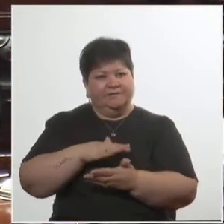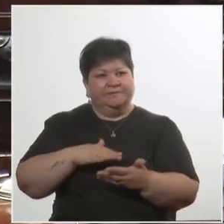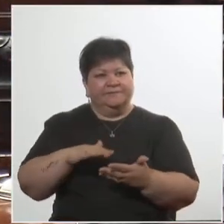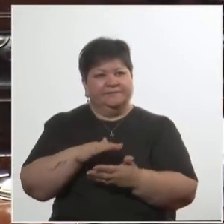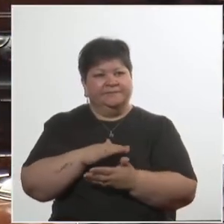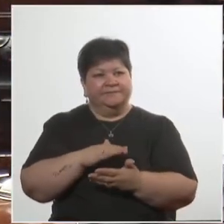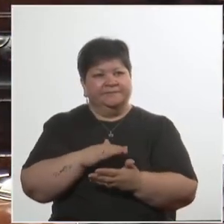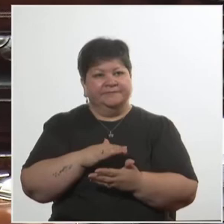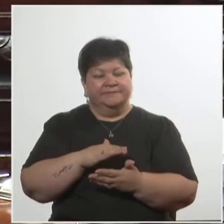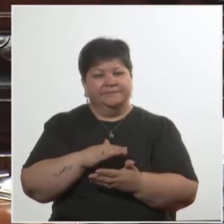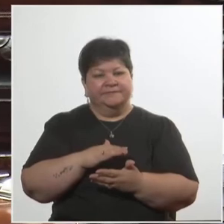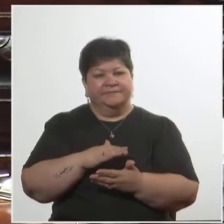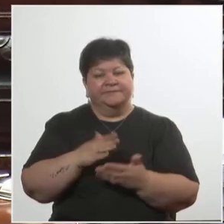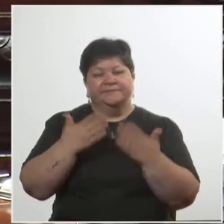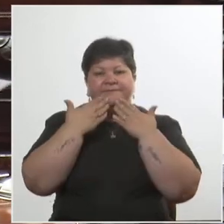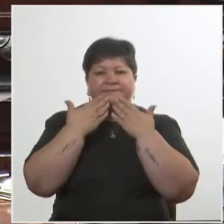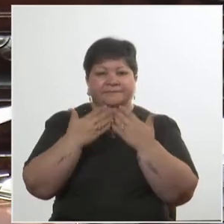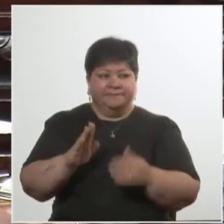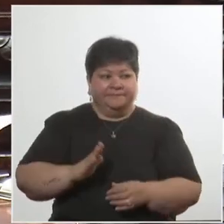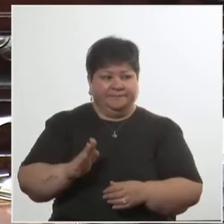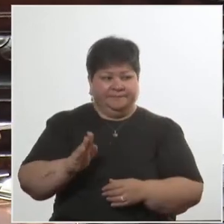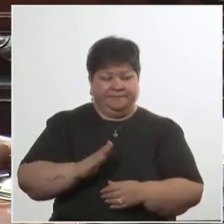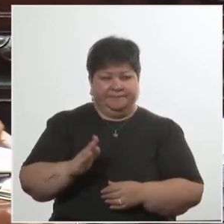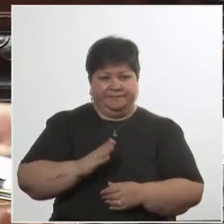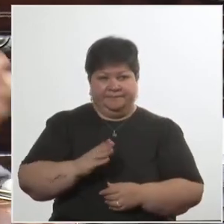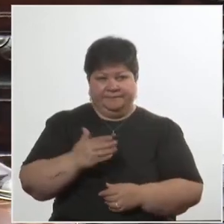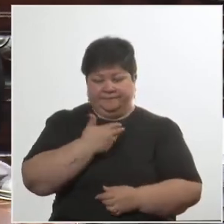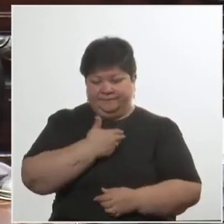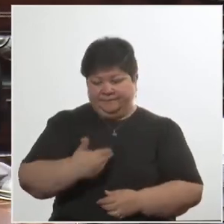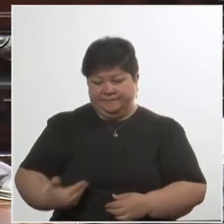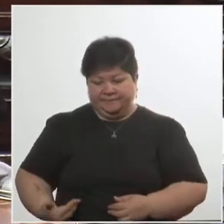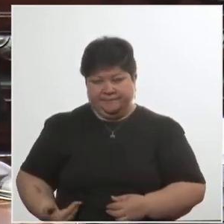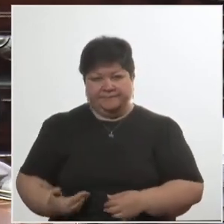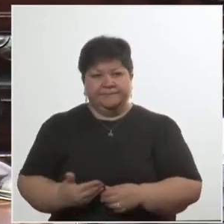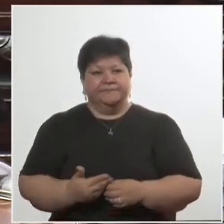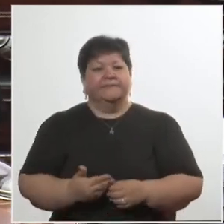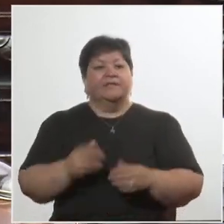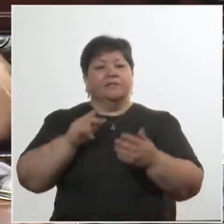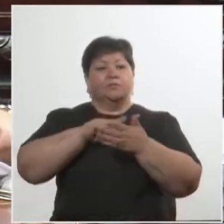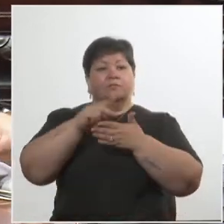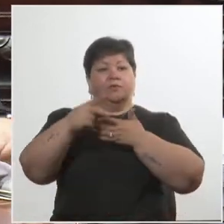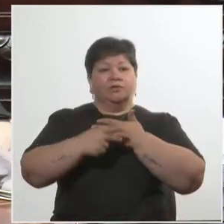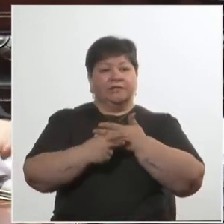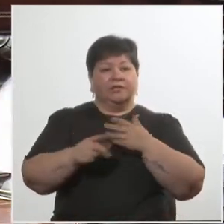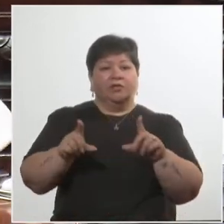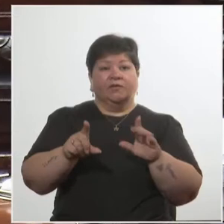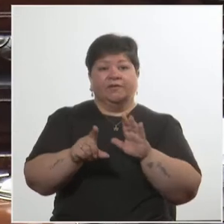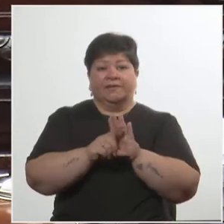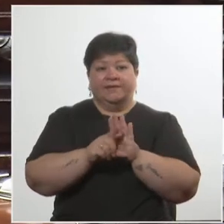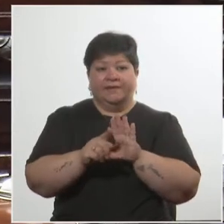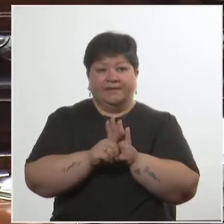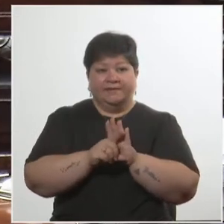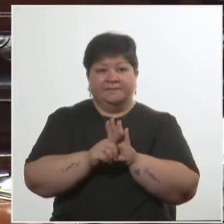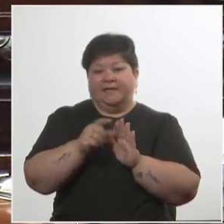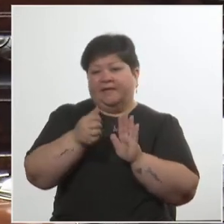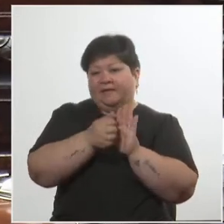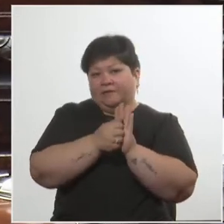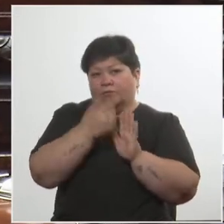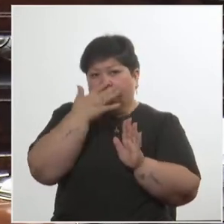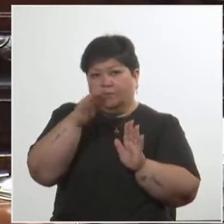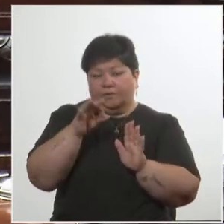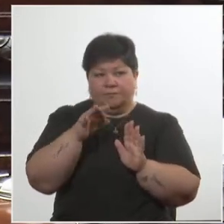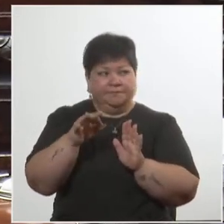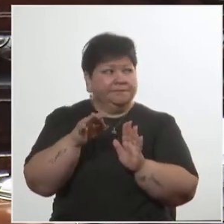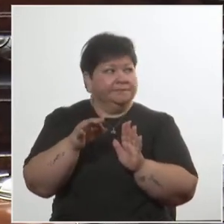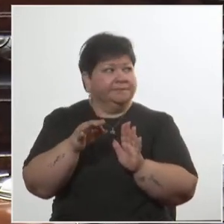señora presidenta se trata de un proyecto de ley que tiene un solo artículo